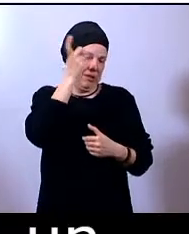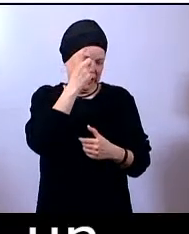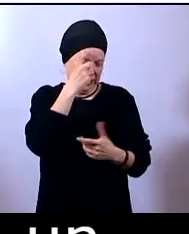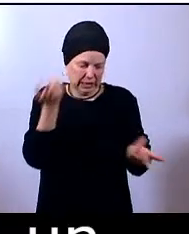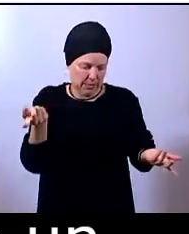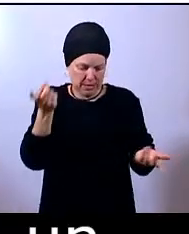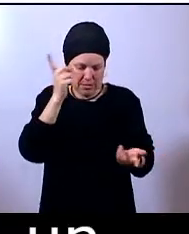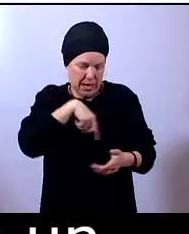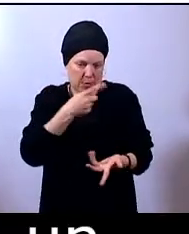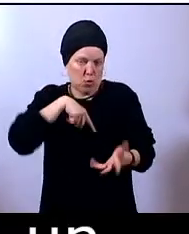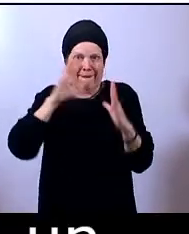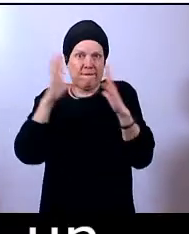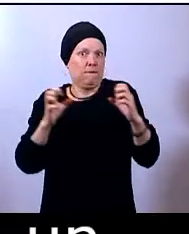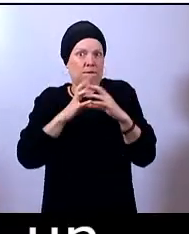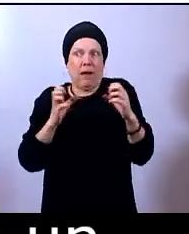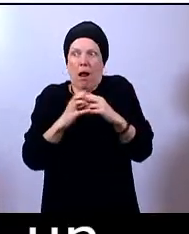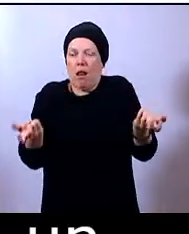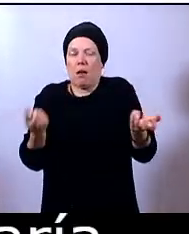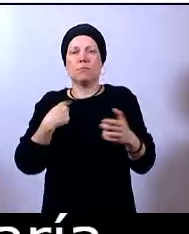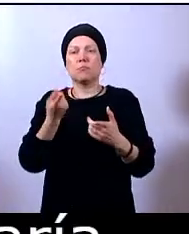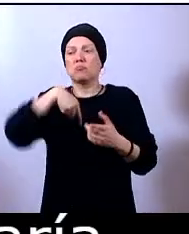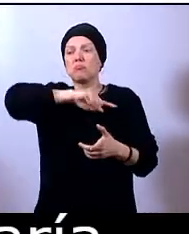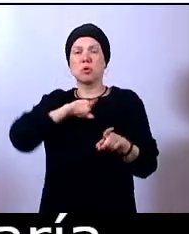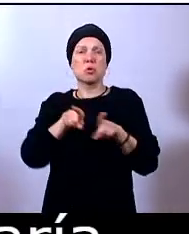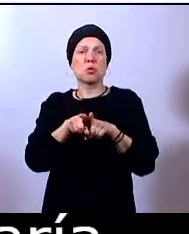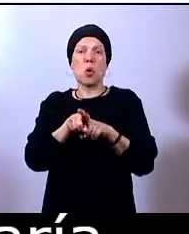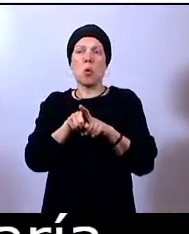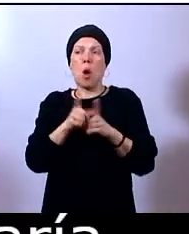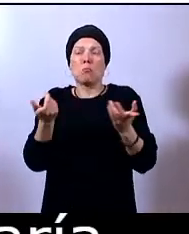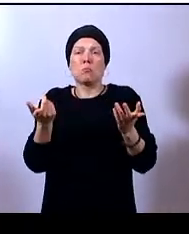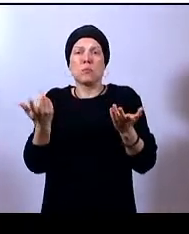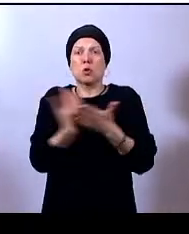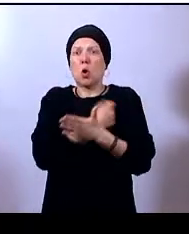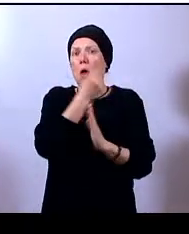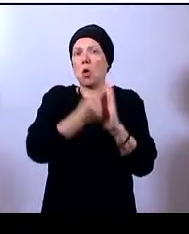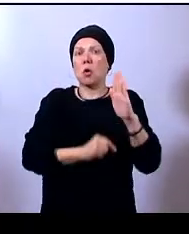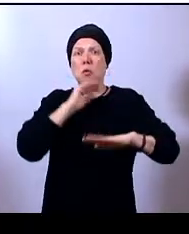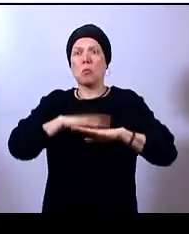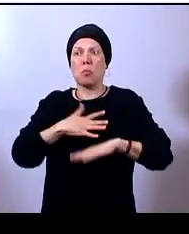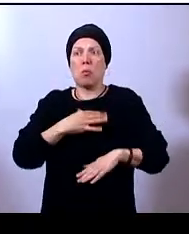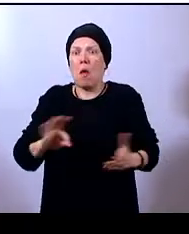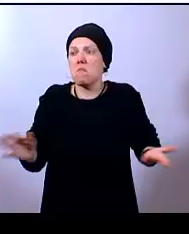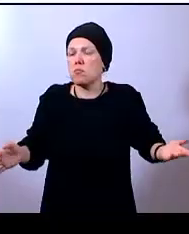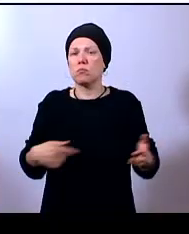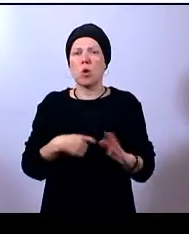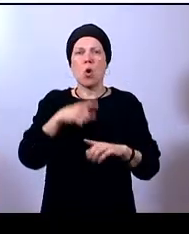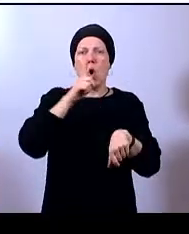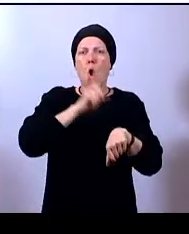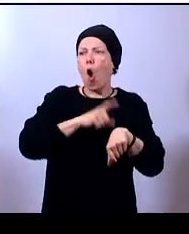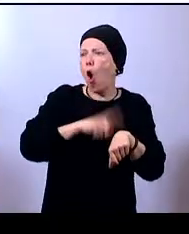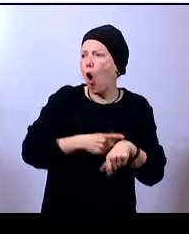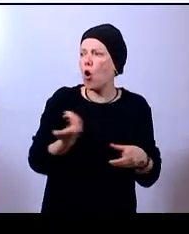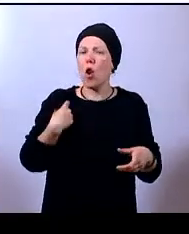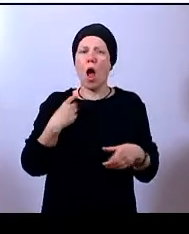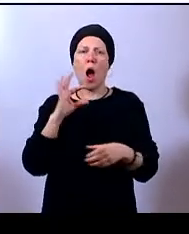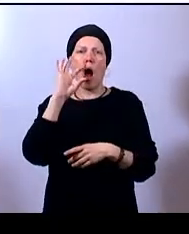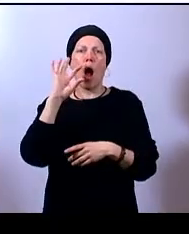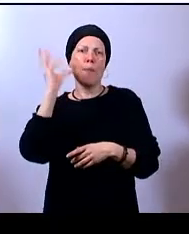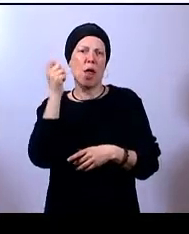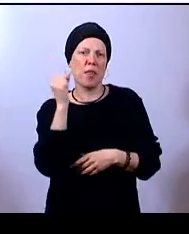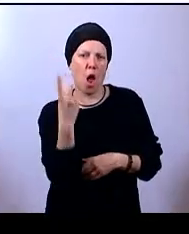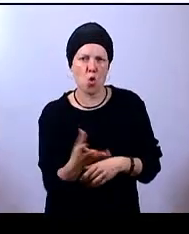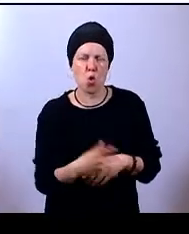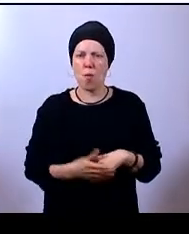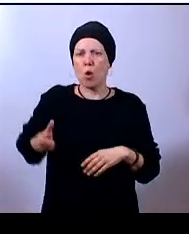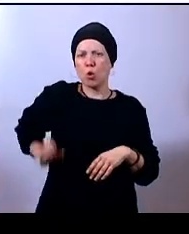lo estábamos deseando. Por nuestra parte, lo único que hemos puesto es mejorar todas las condiciones, en horas, en número de ambulancias, en subida